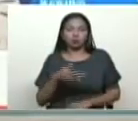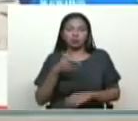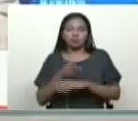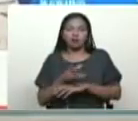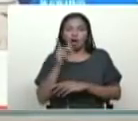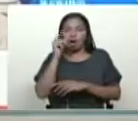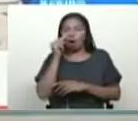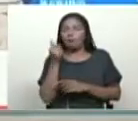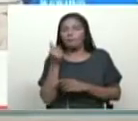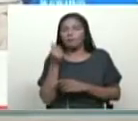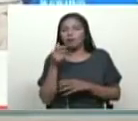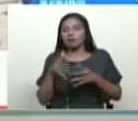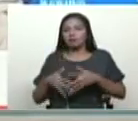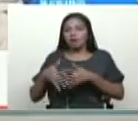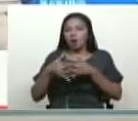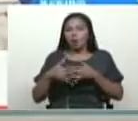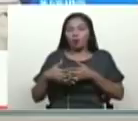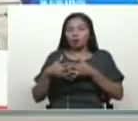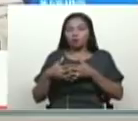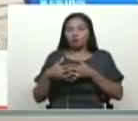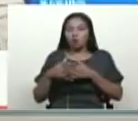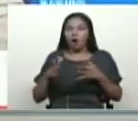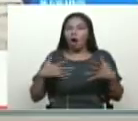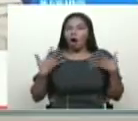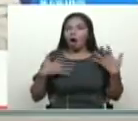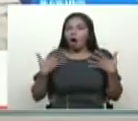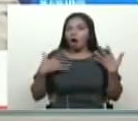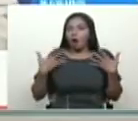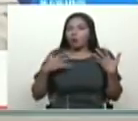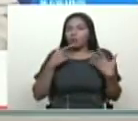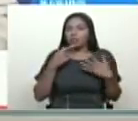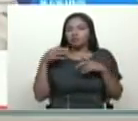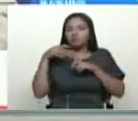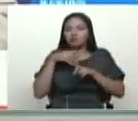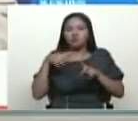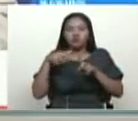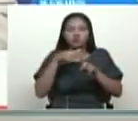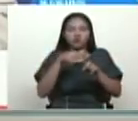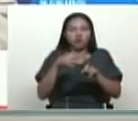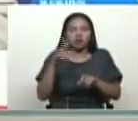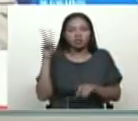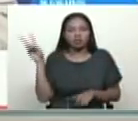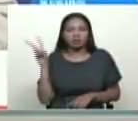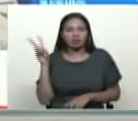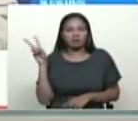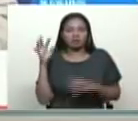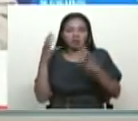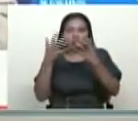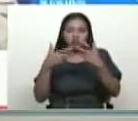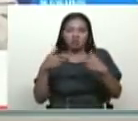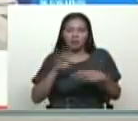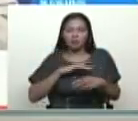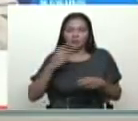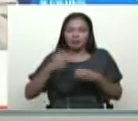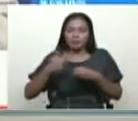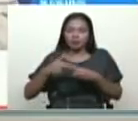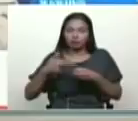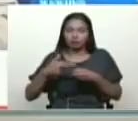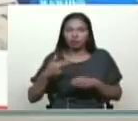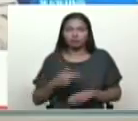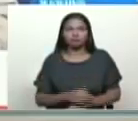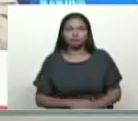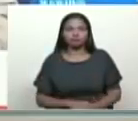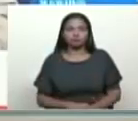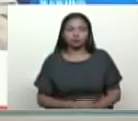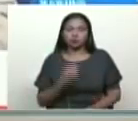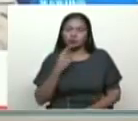John Bolton a vanagloriarse de la persecución contra nuestra industria petrolera PDVSA.